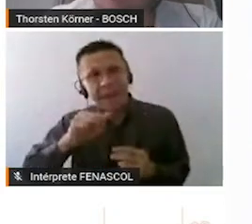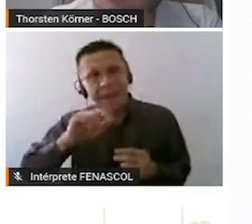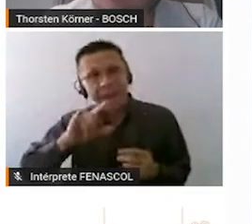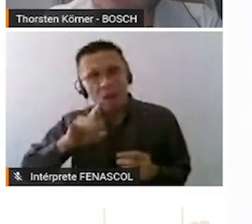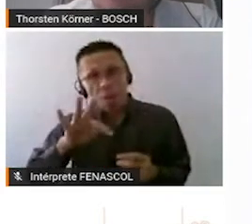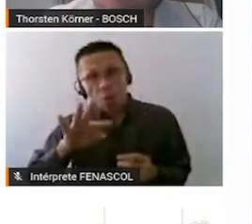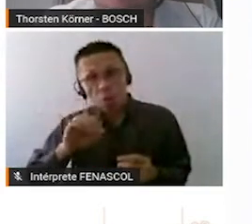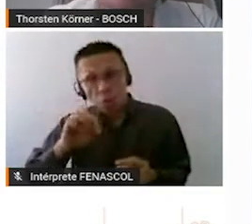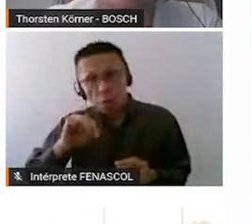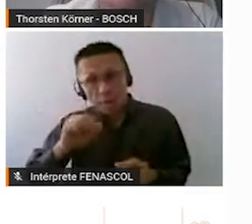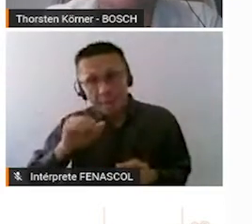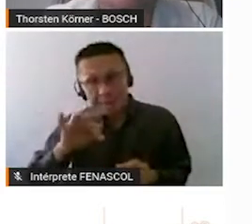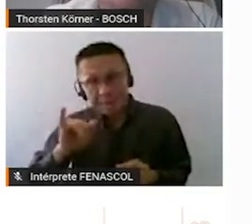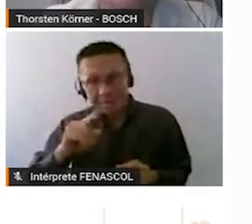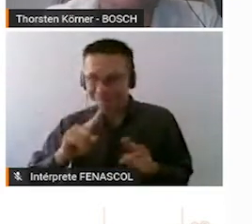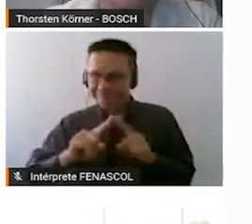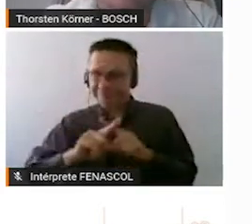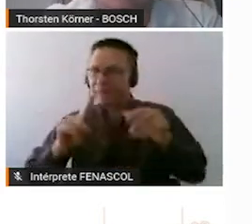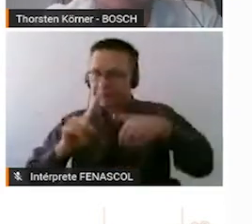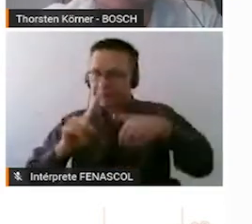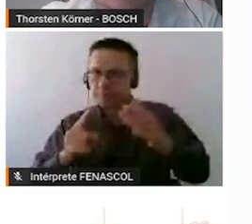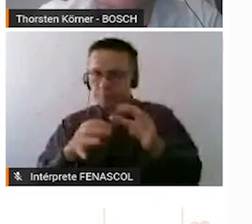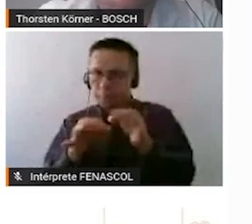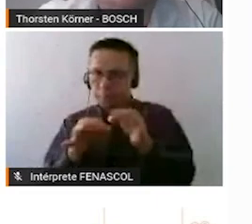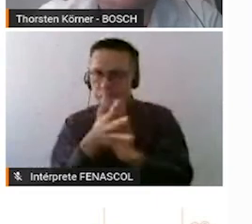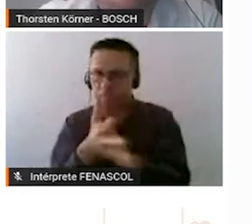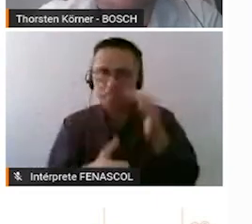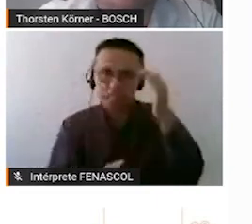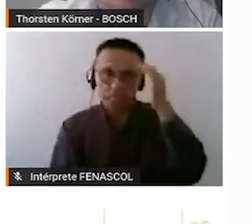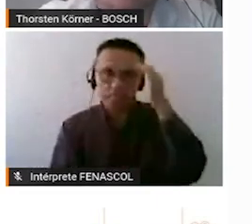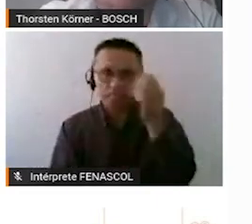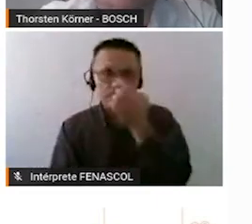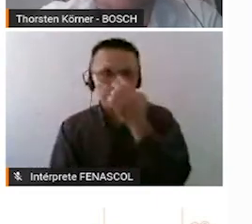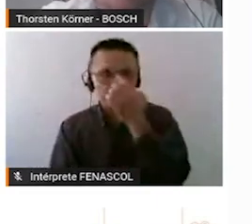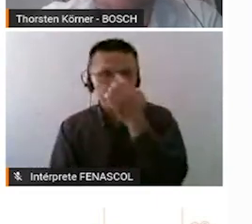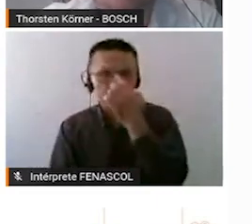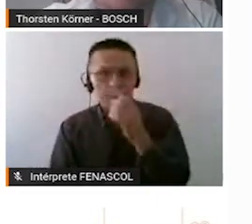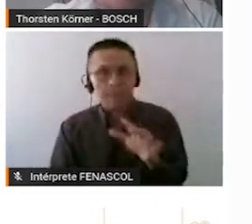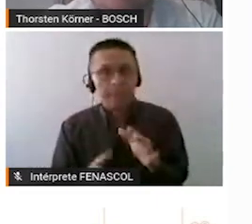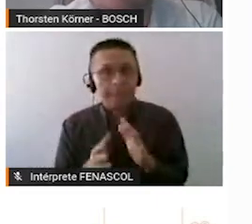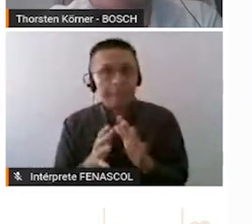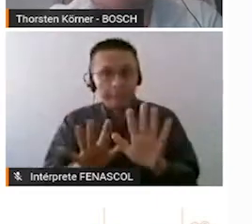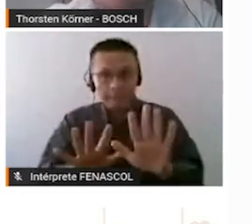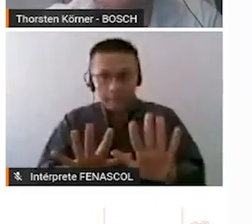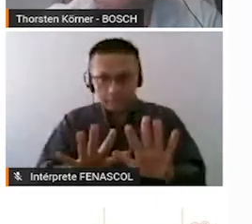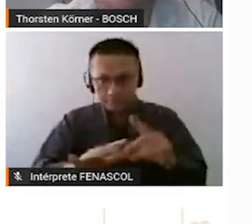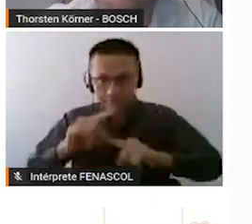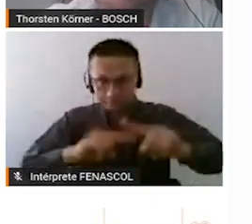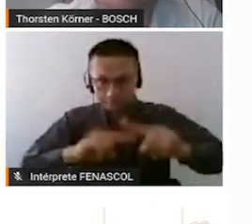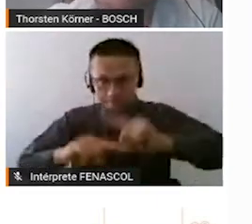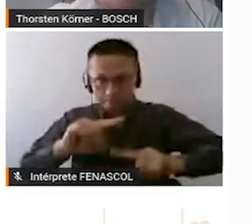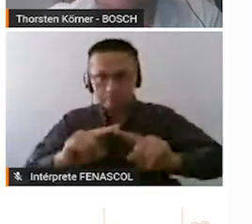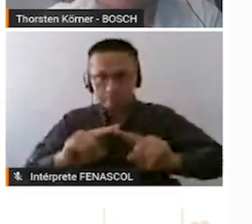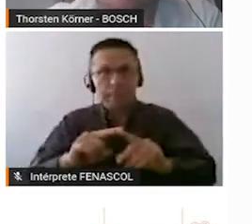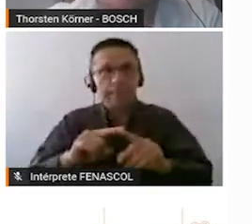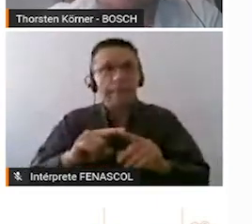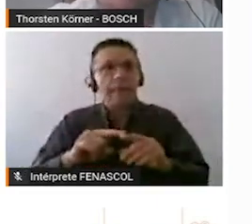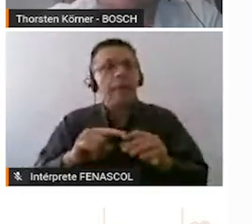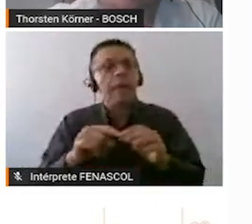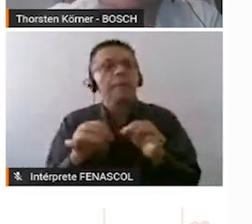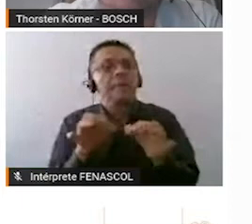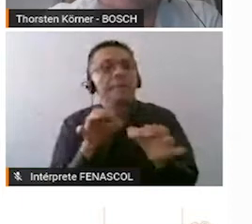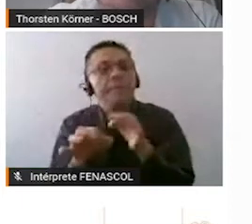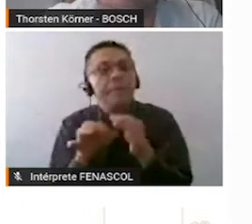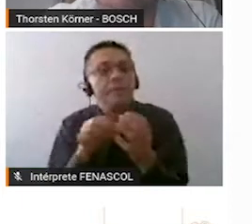dentro de un momento más. Antes de proseguir, quisiera dejar en claro algunos términos que